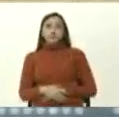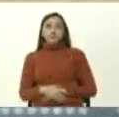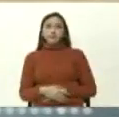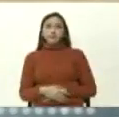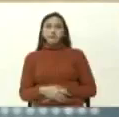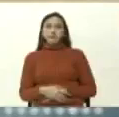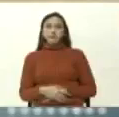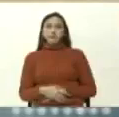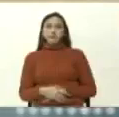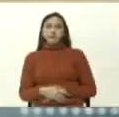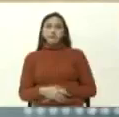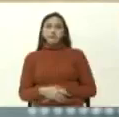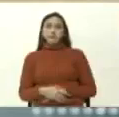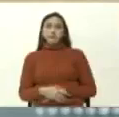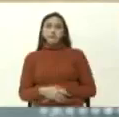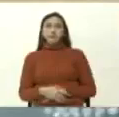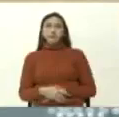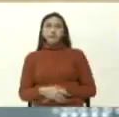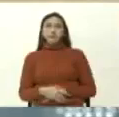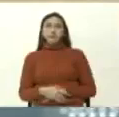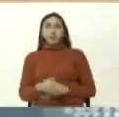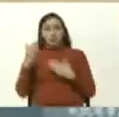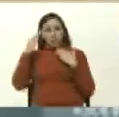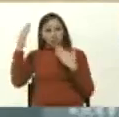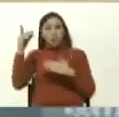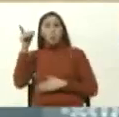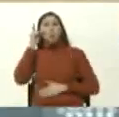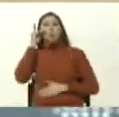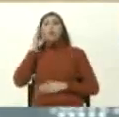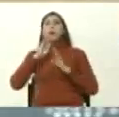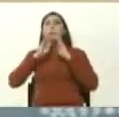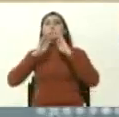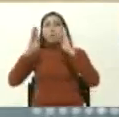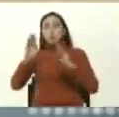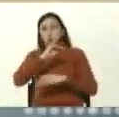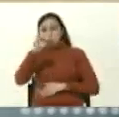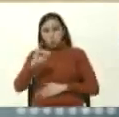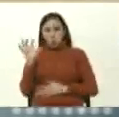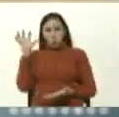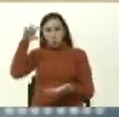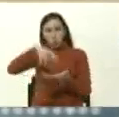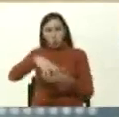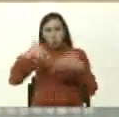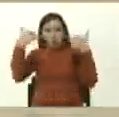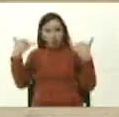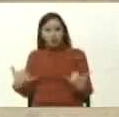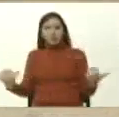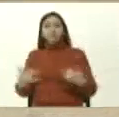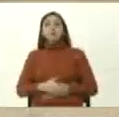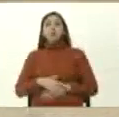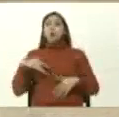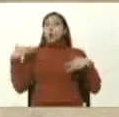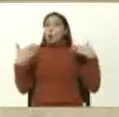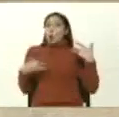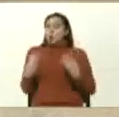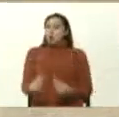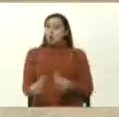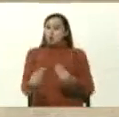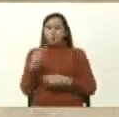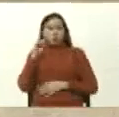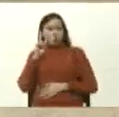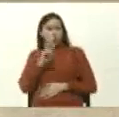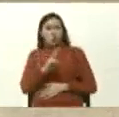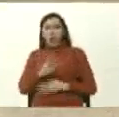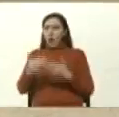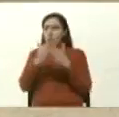Vicepresidenta, salud y bendiciones desde el Zulia. bien contento de ver a nuestros